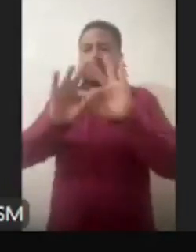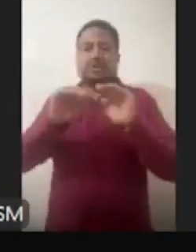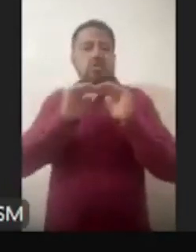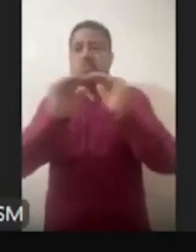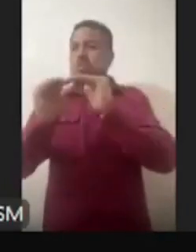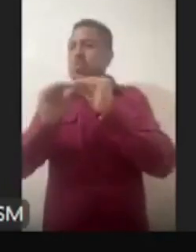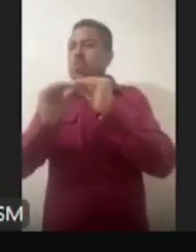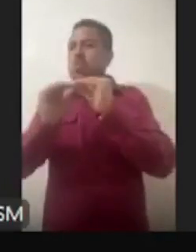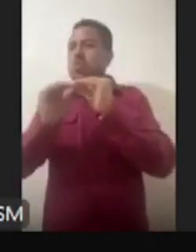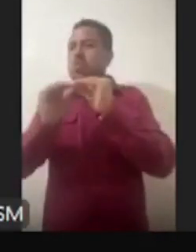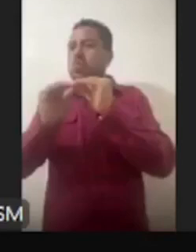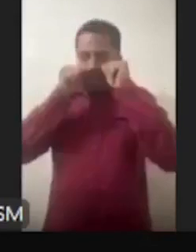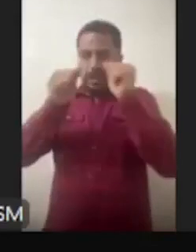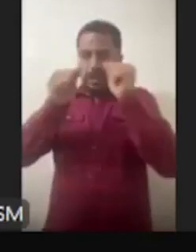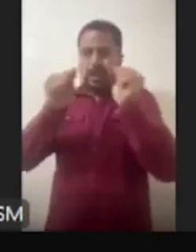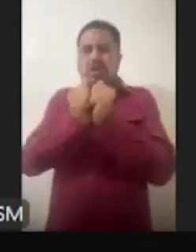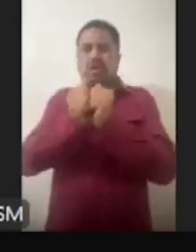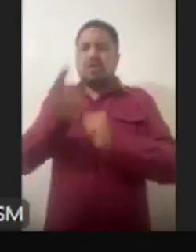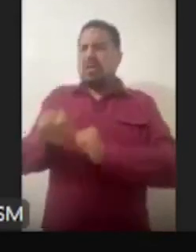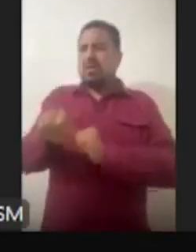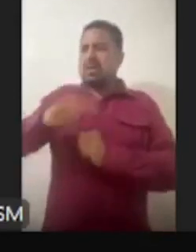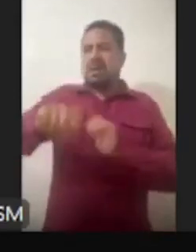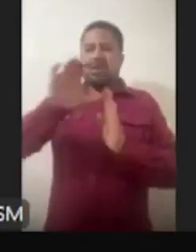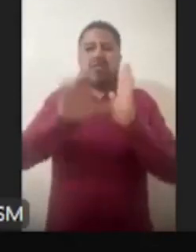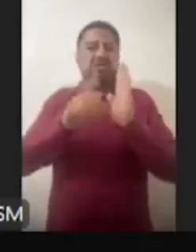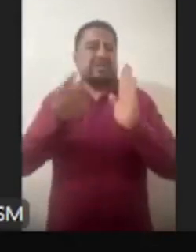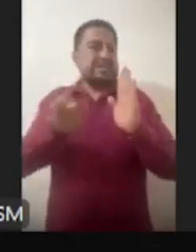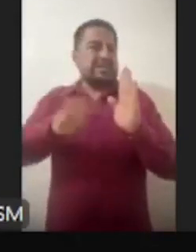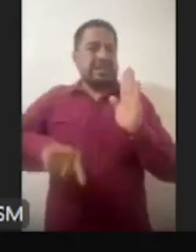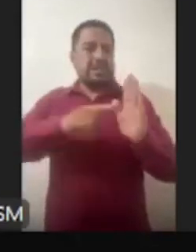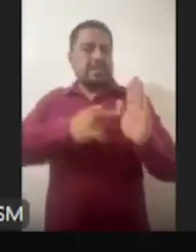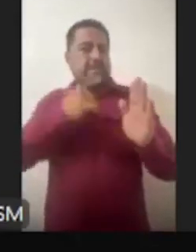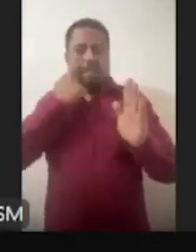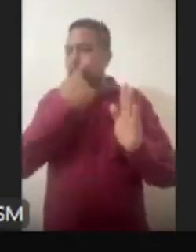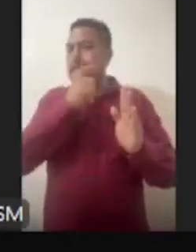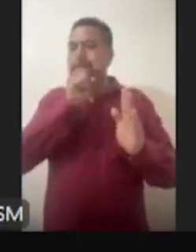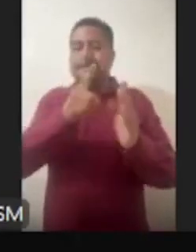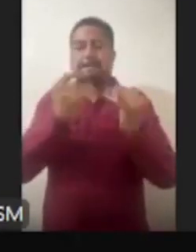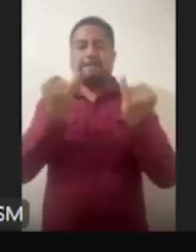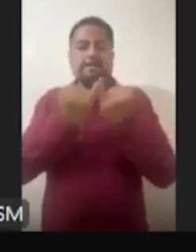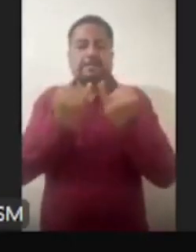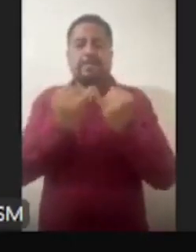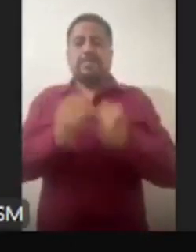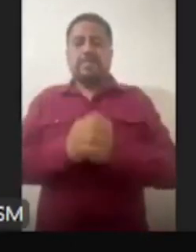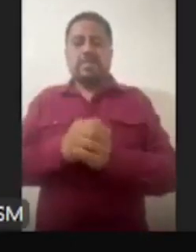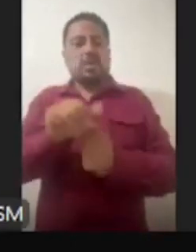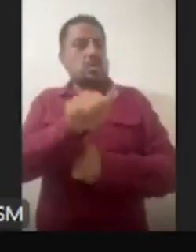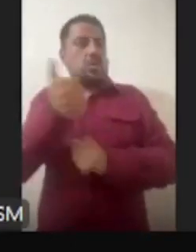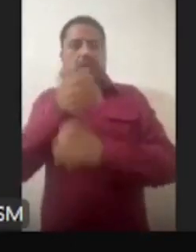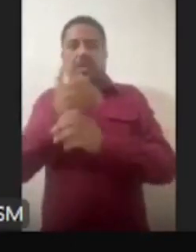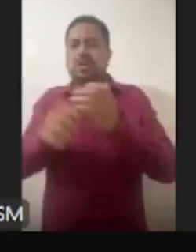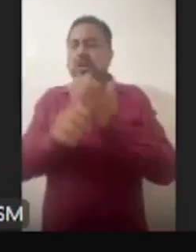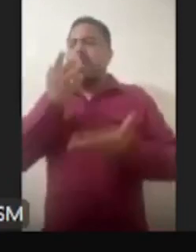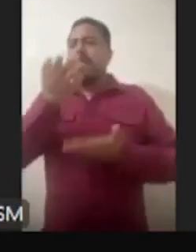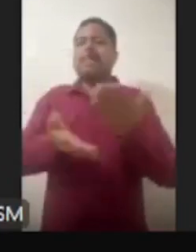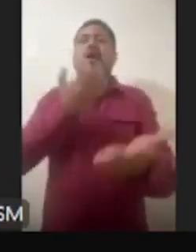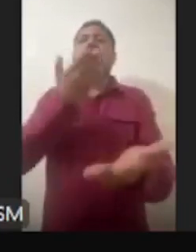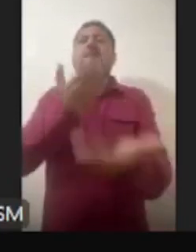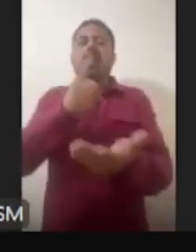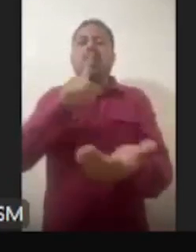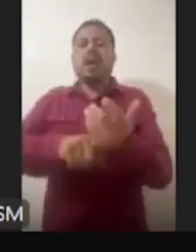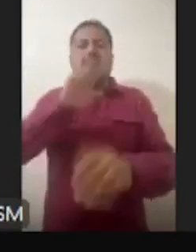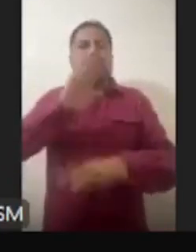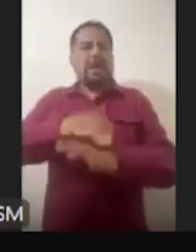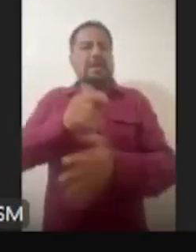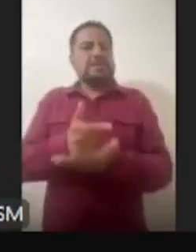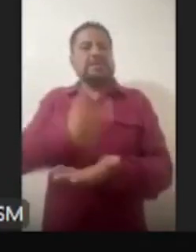tratarse de un mandato constitucional y convencional. Por otra parte, se propone declarar infundado el agravio relativo a que el ajuste de paridad se